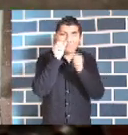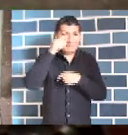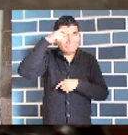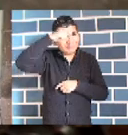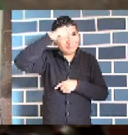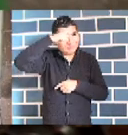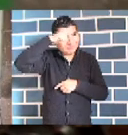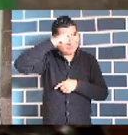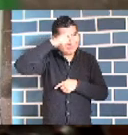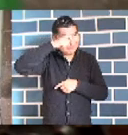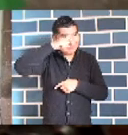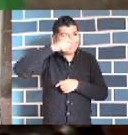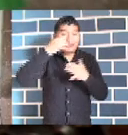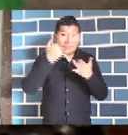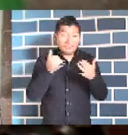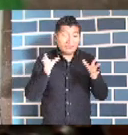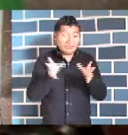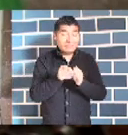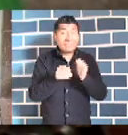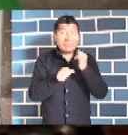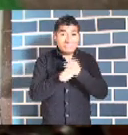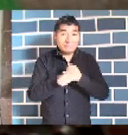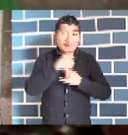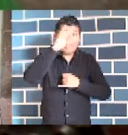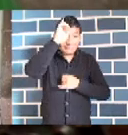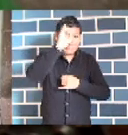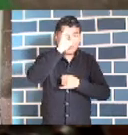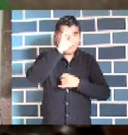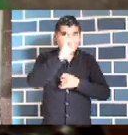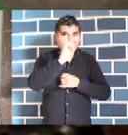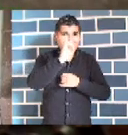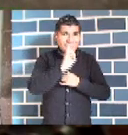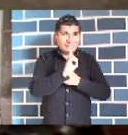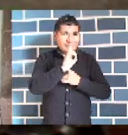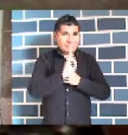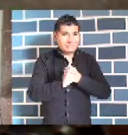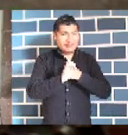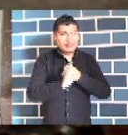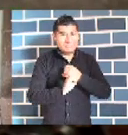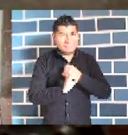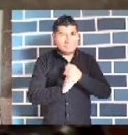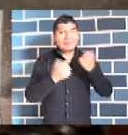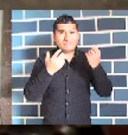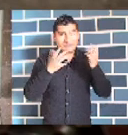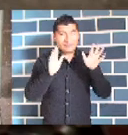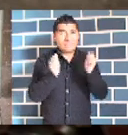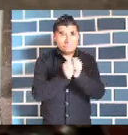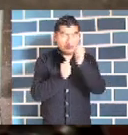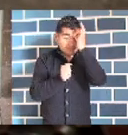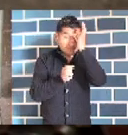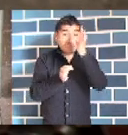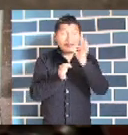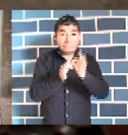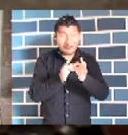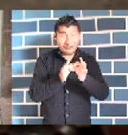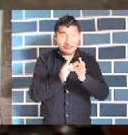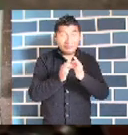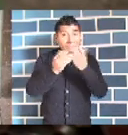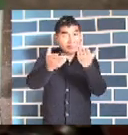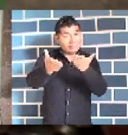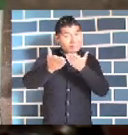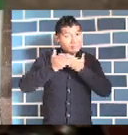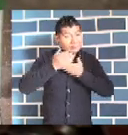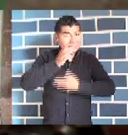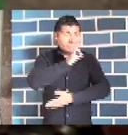que la eucaristía que celebramos domingo a domingo y que es la celebramos en la fe nos de la